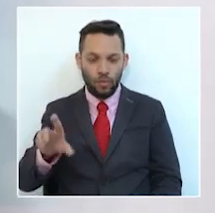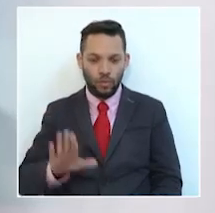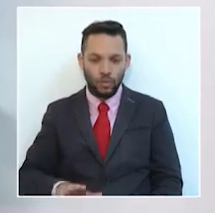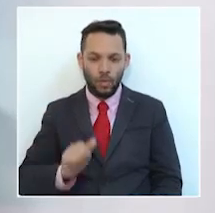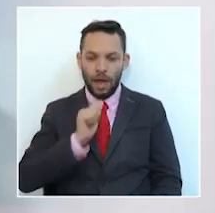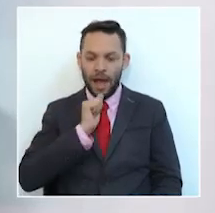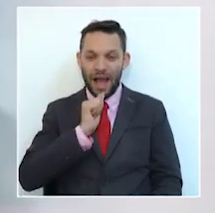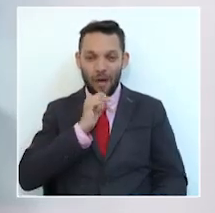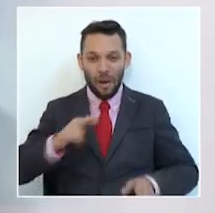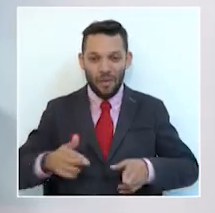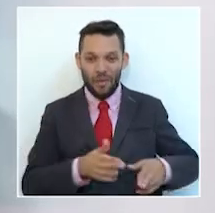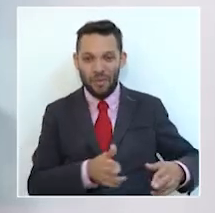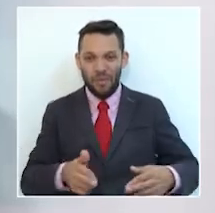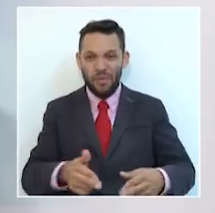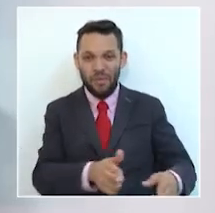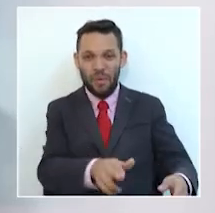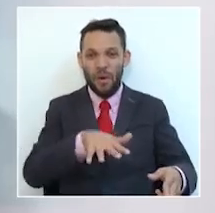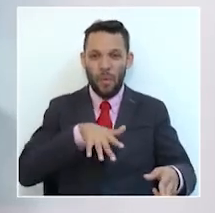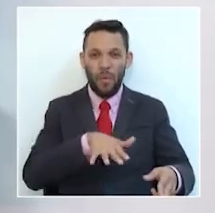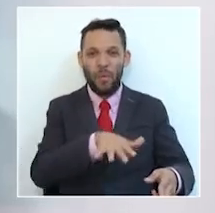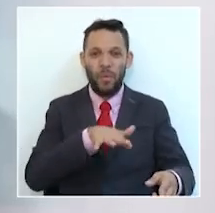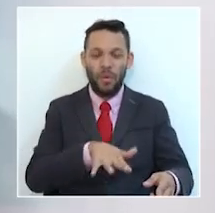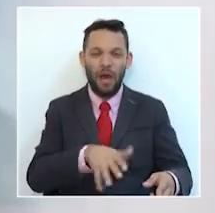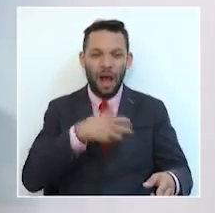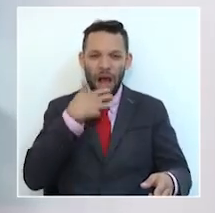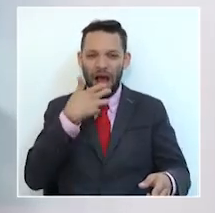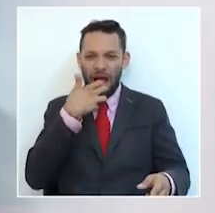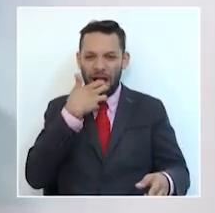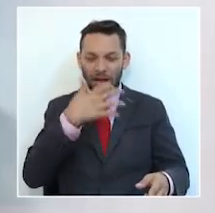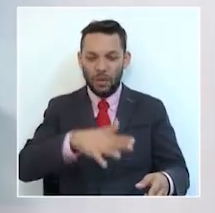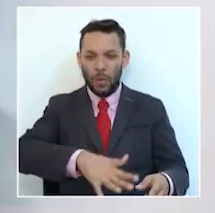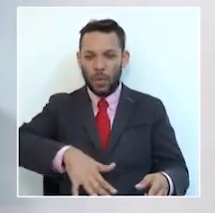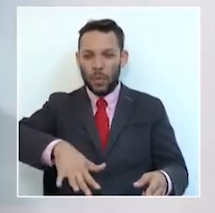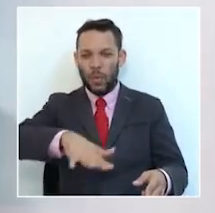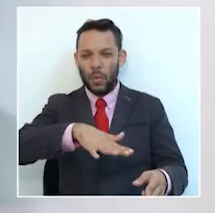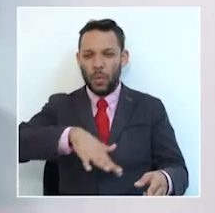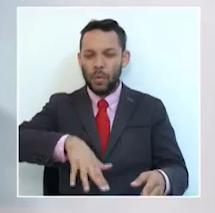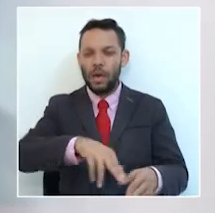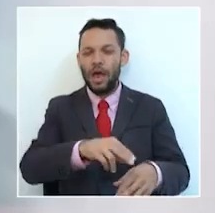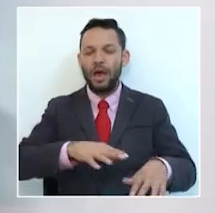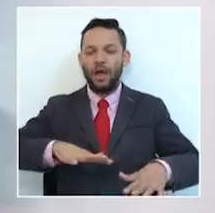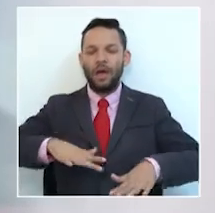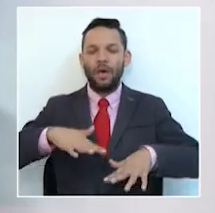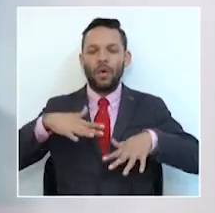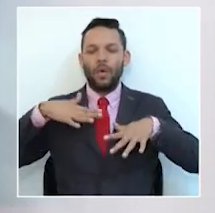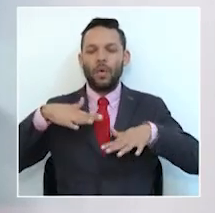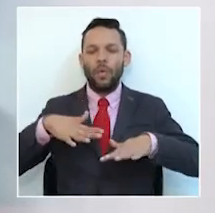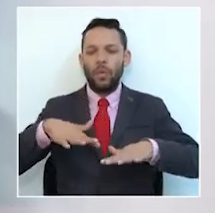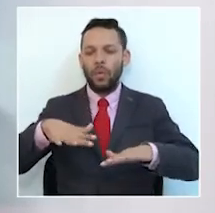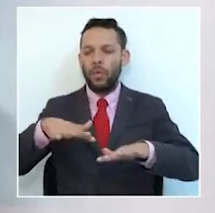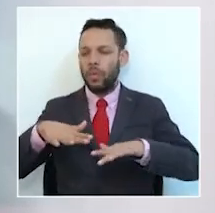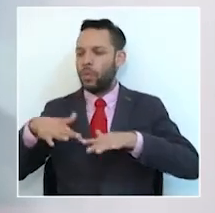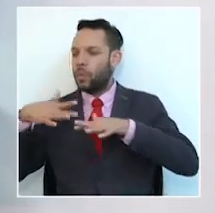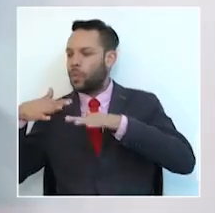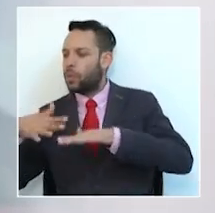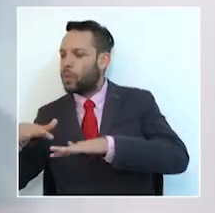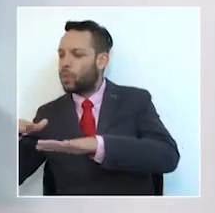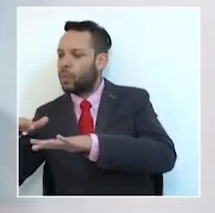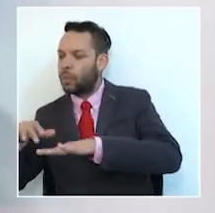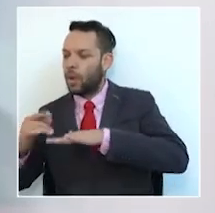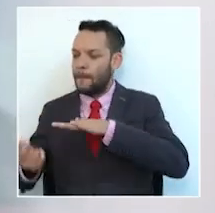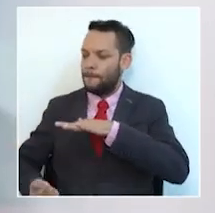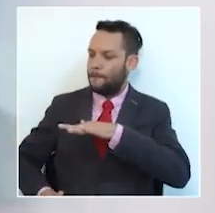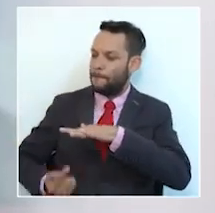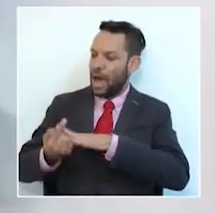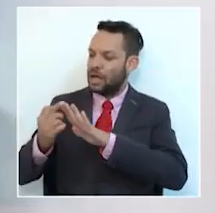vamos a aportar las innovaciones y las nuevas tendencias que se están produciendo en el campo en este